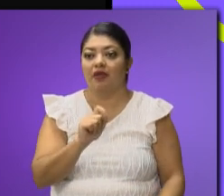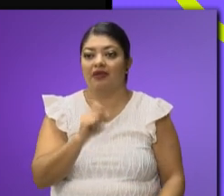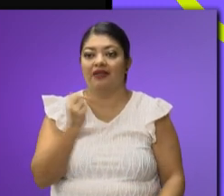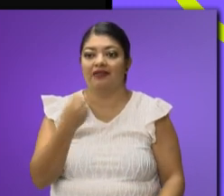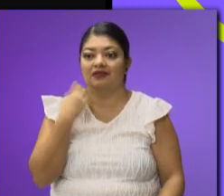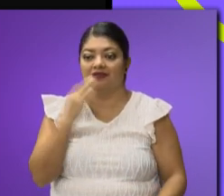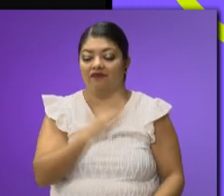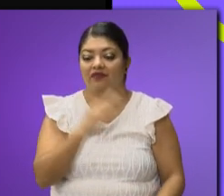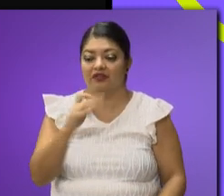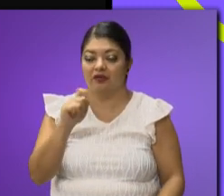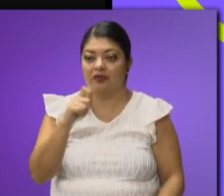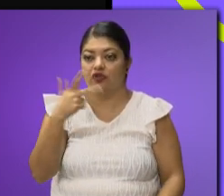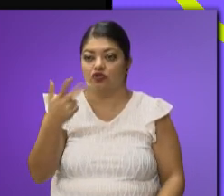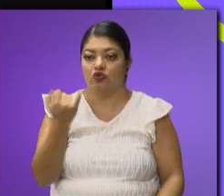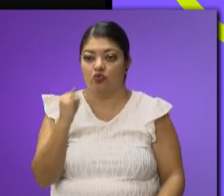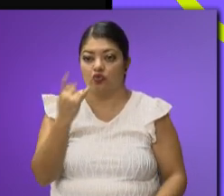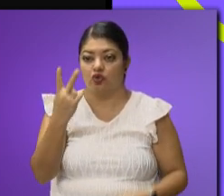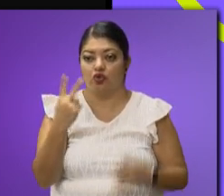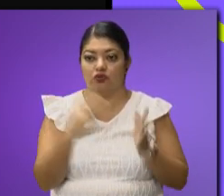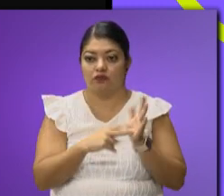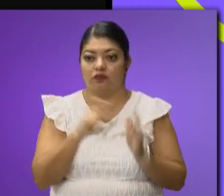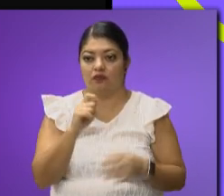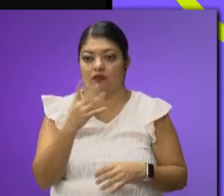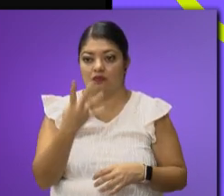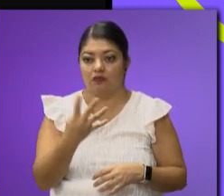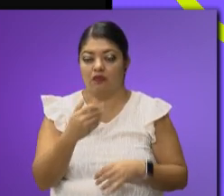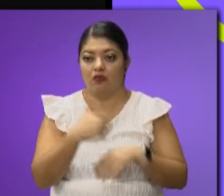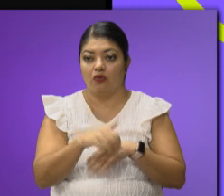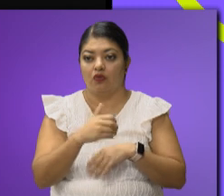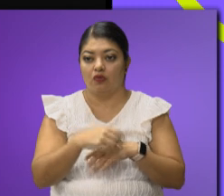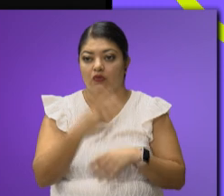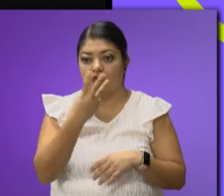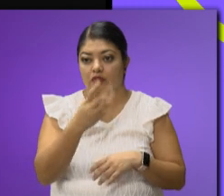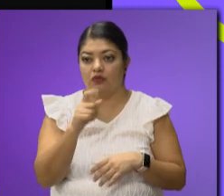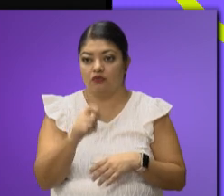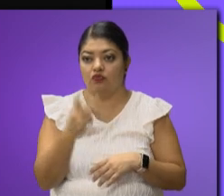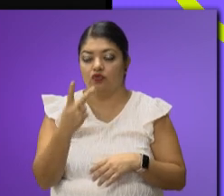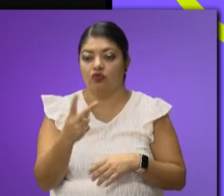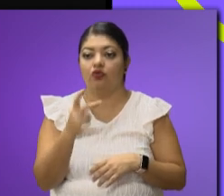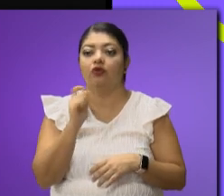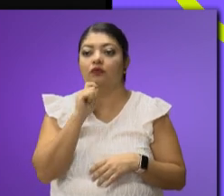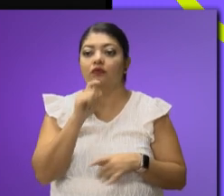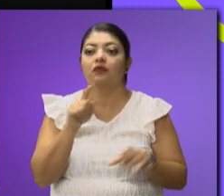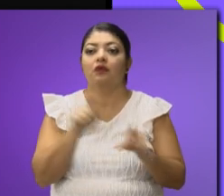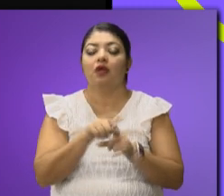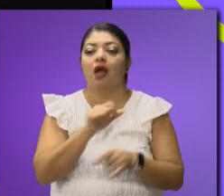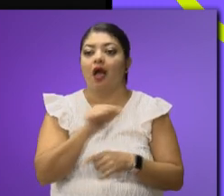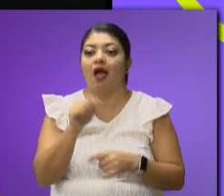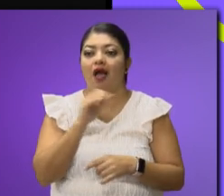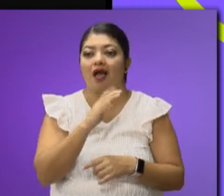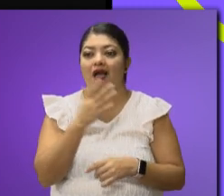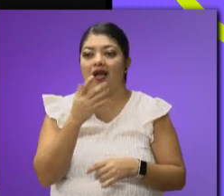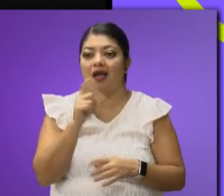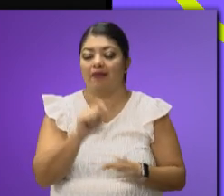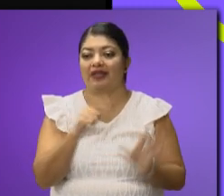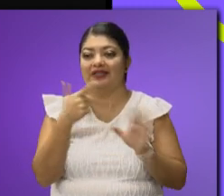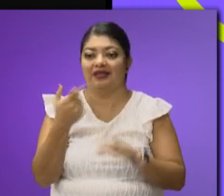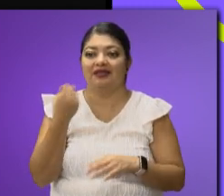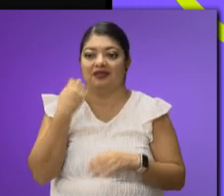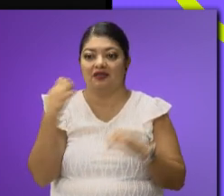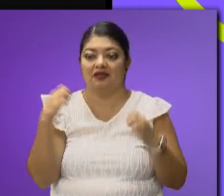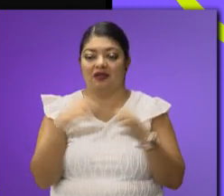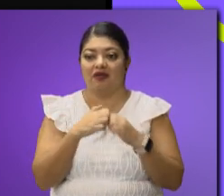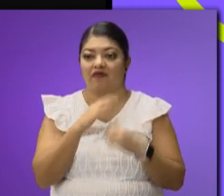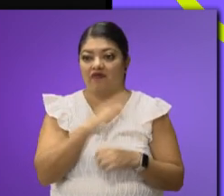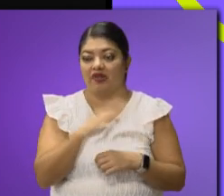fecha 28 de junio del año 2024, con el numeral 3.2, la correspondiente a la 17ª sesión extraordinaria de